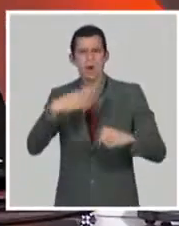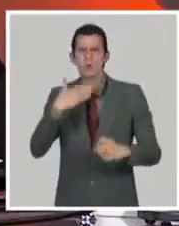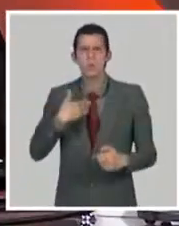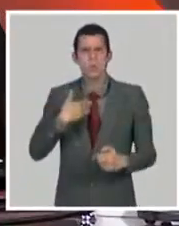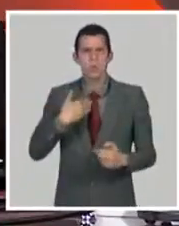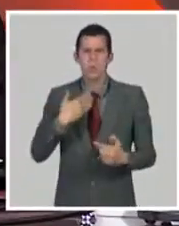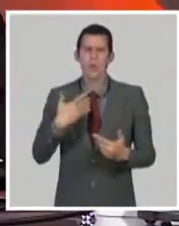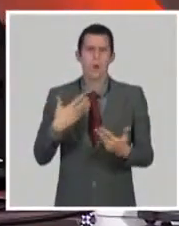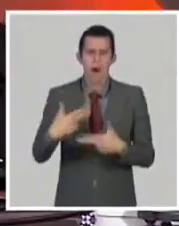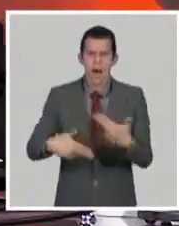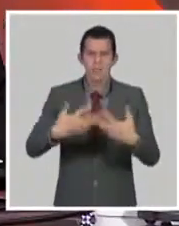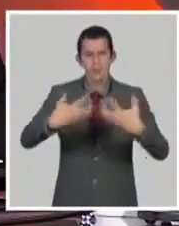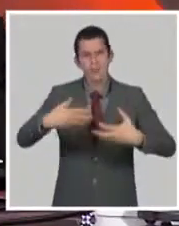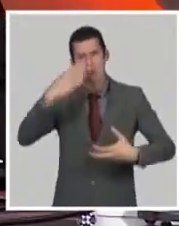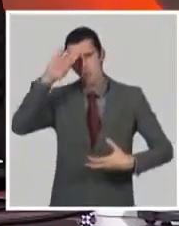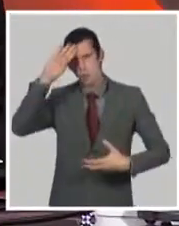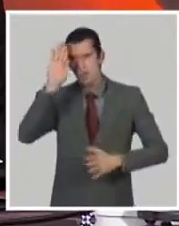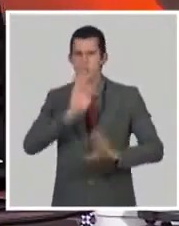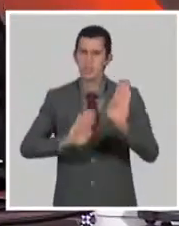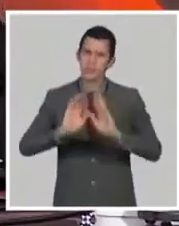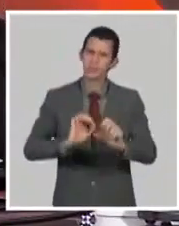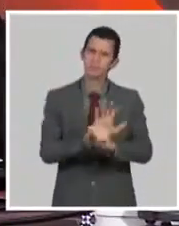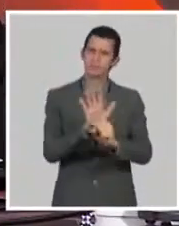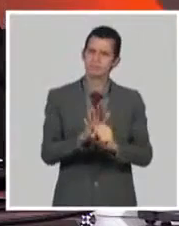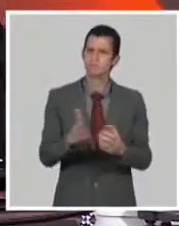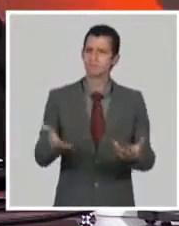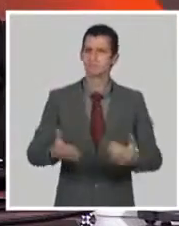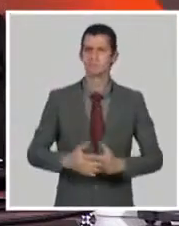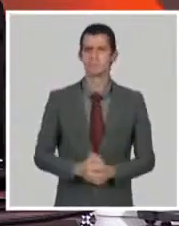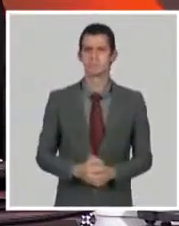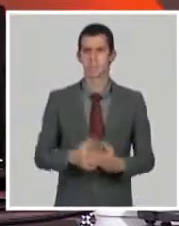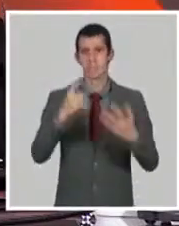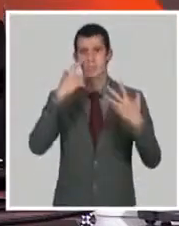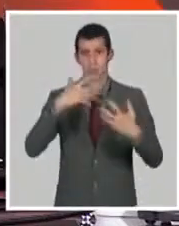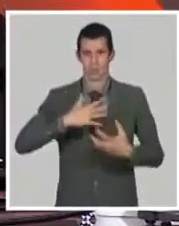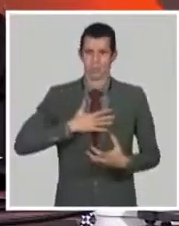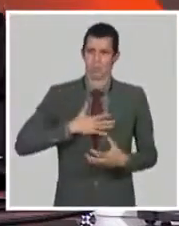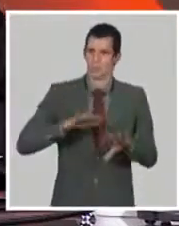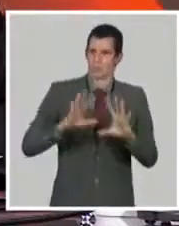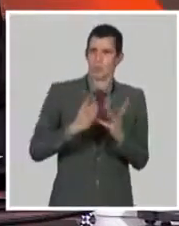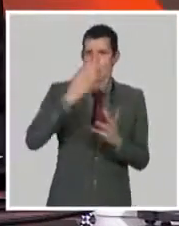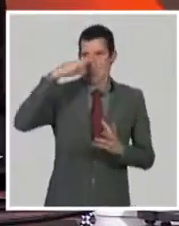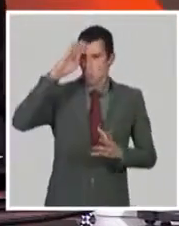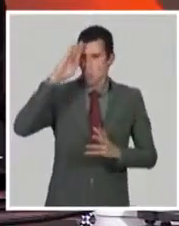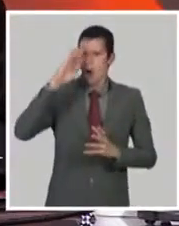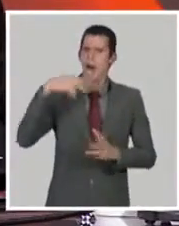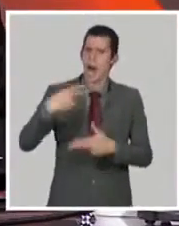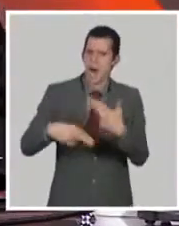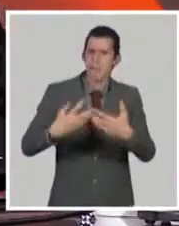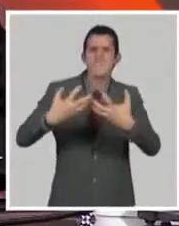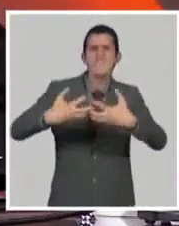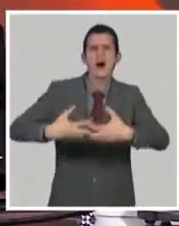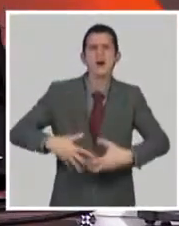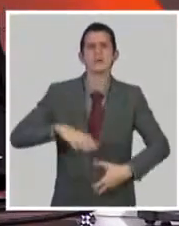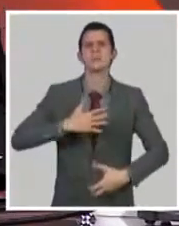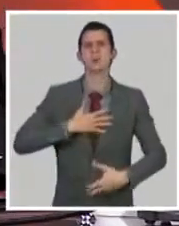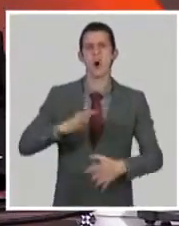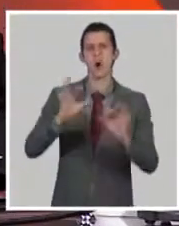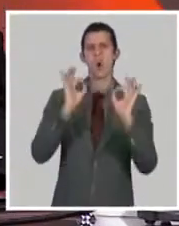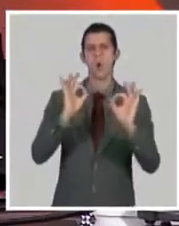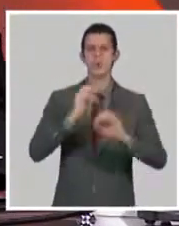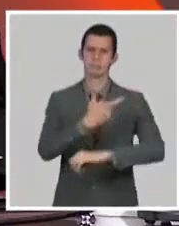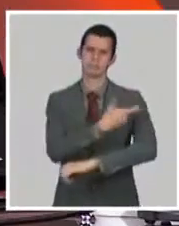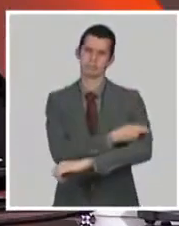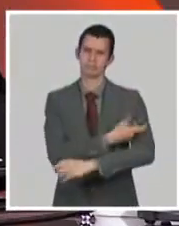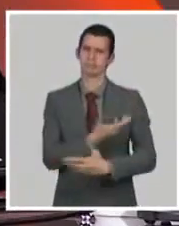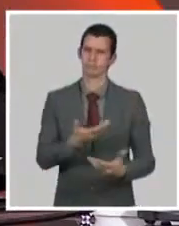vacunas, de lo que significa para la soberanía tecnológica, la soberanía sanitaria del país, en un mundo de tan desigual distribución de la riqueza